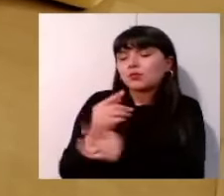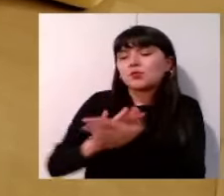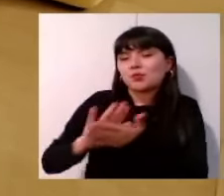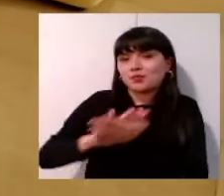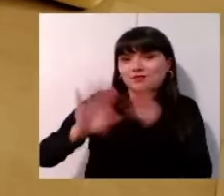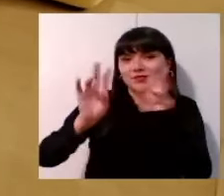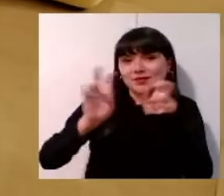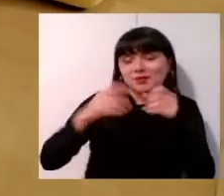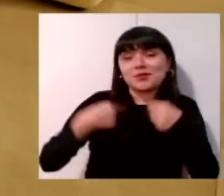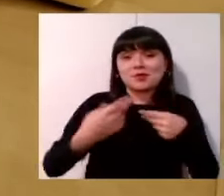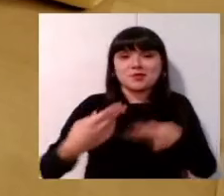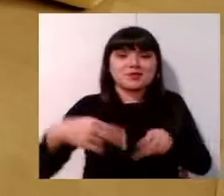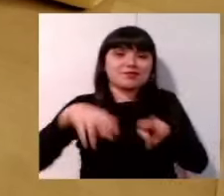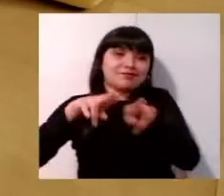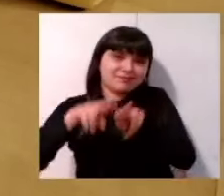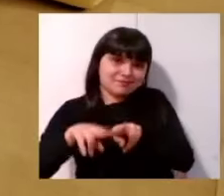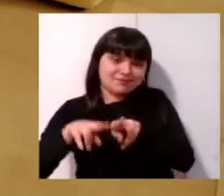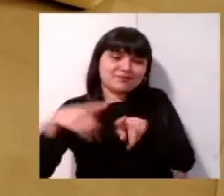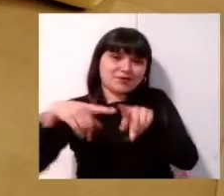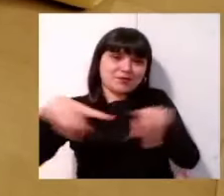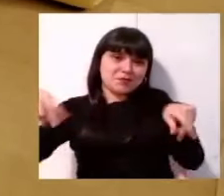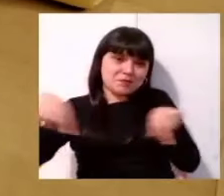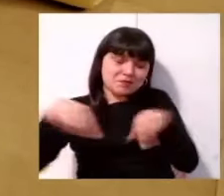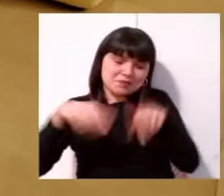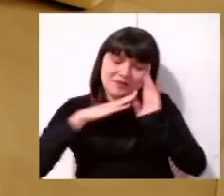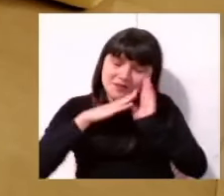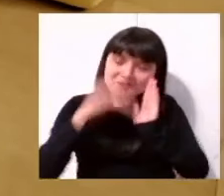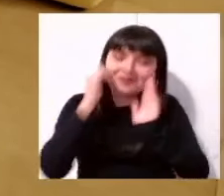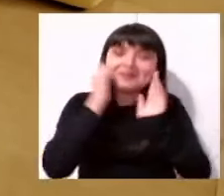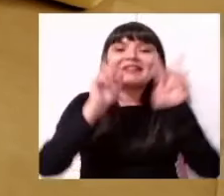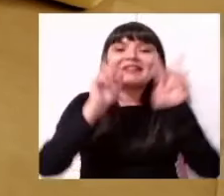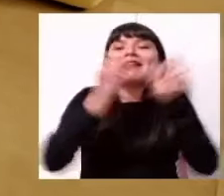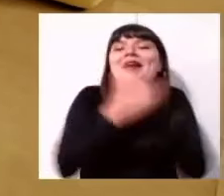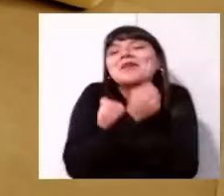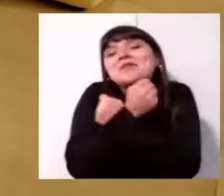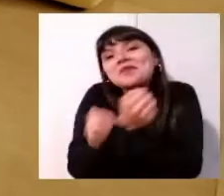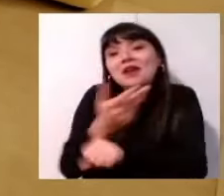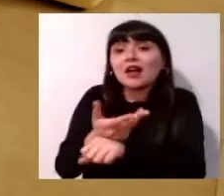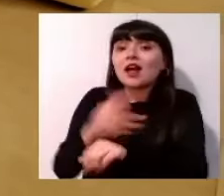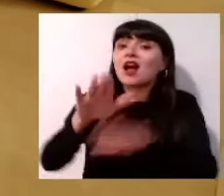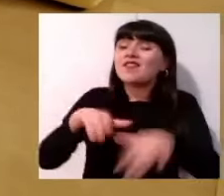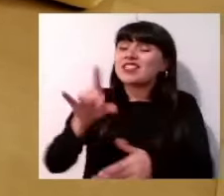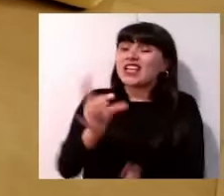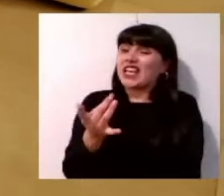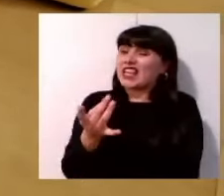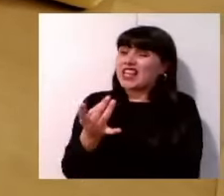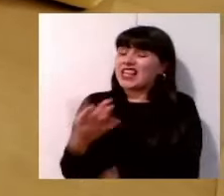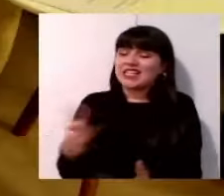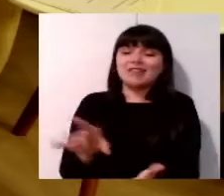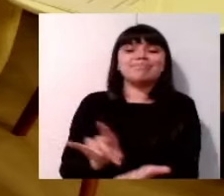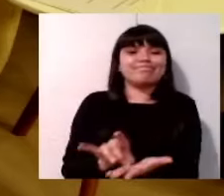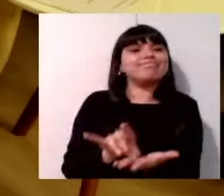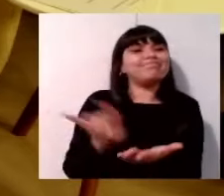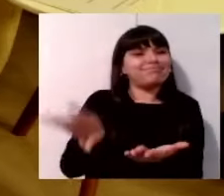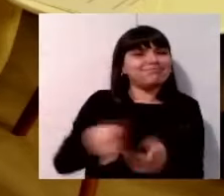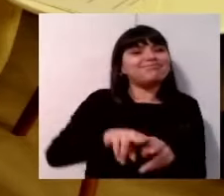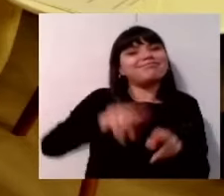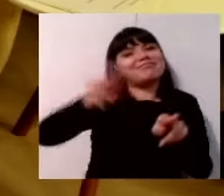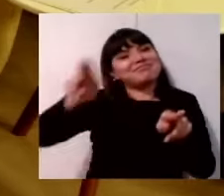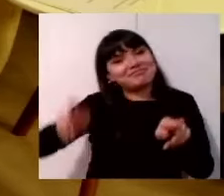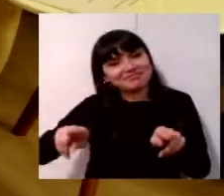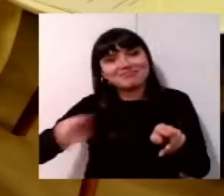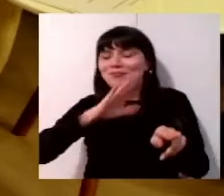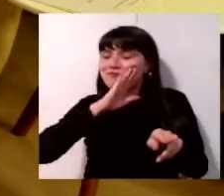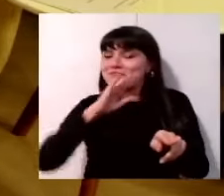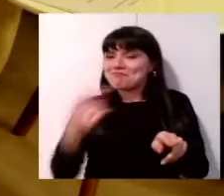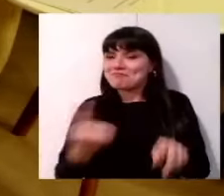mira, el amor siempre es rico para los hijos, pero siempre se dice, hay una edad que hay que sacarlo, y que, y que dicen, después que no lo saquen de esa